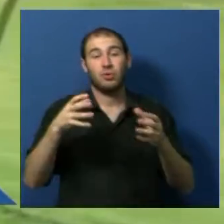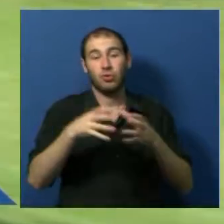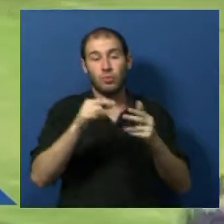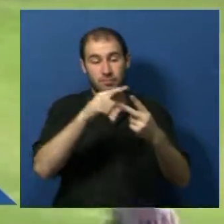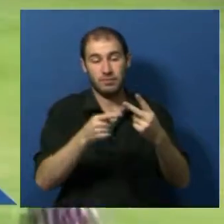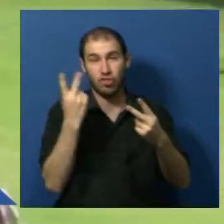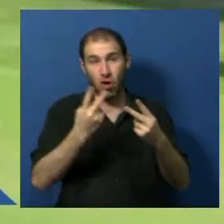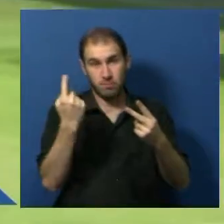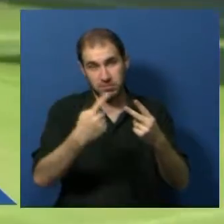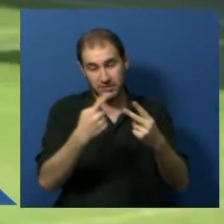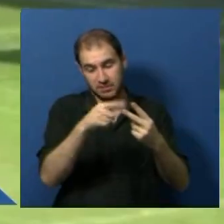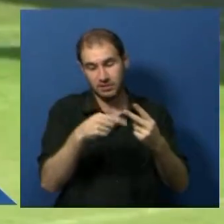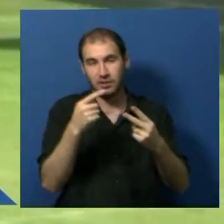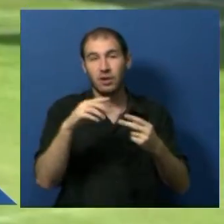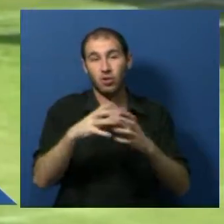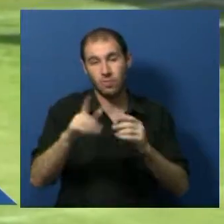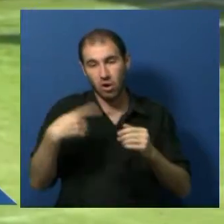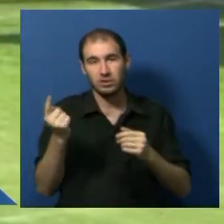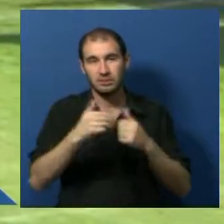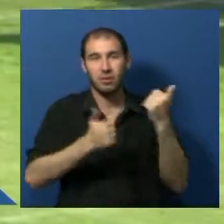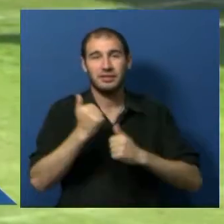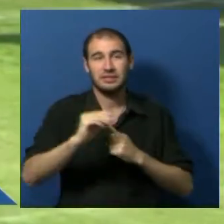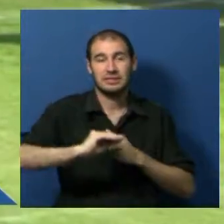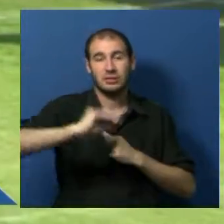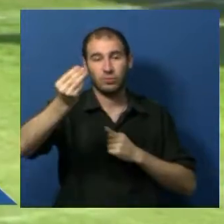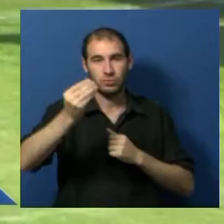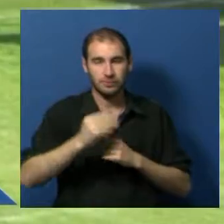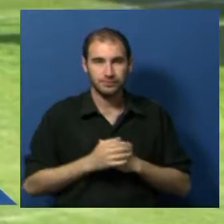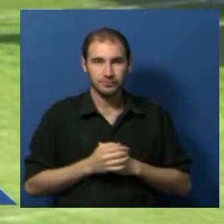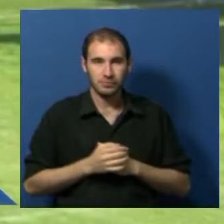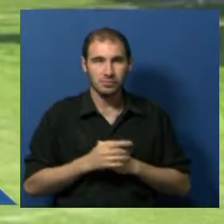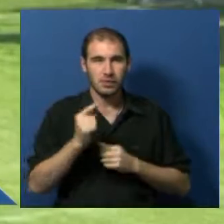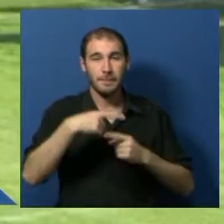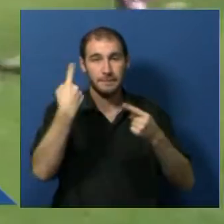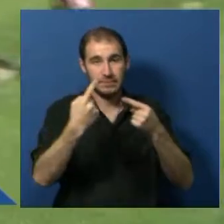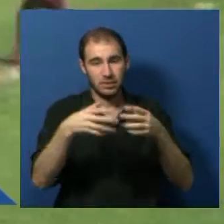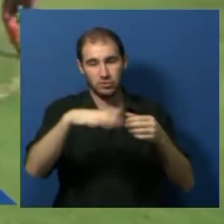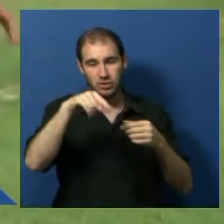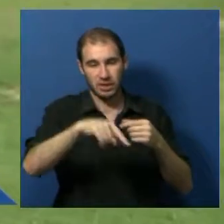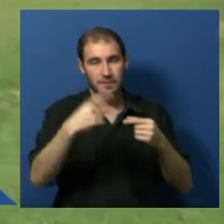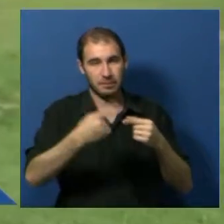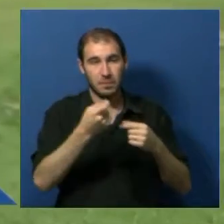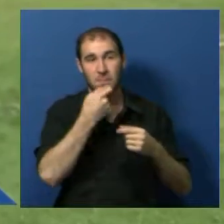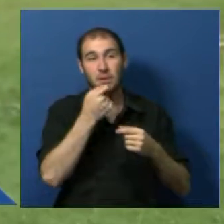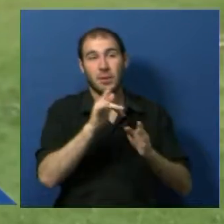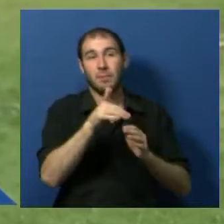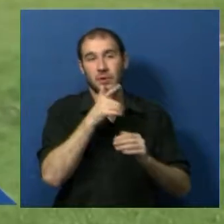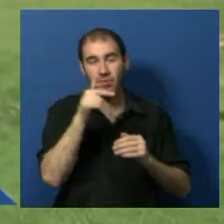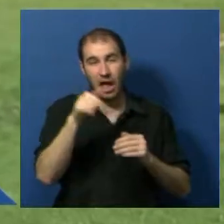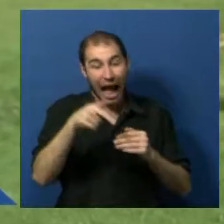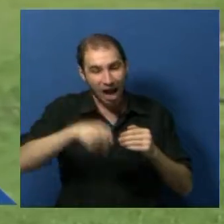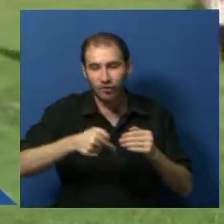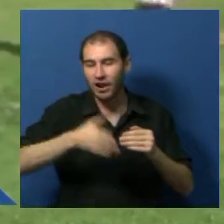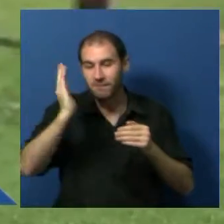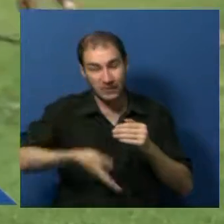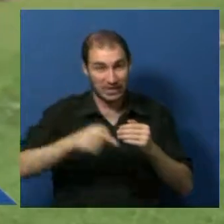primeros de esta zona, como los de las otras dos zonas, de disputarse el segundo ascenso. Está puntero de su zona, suponiendo de que termine ahora